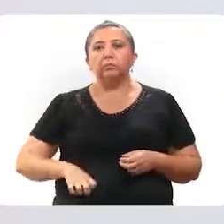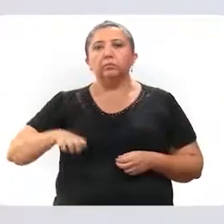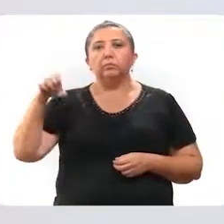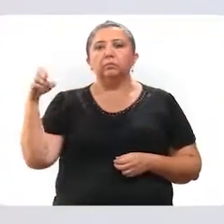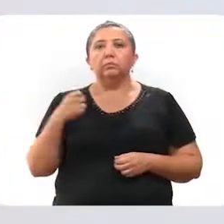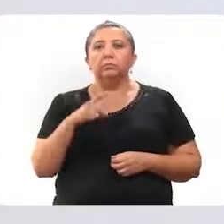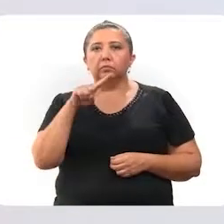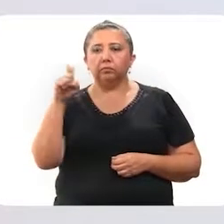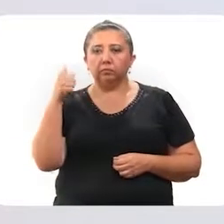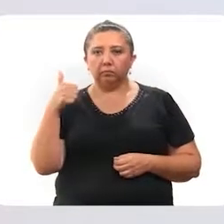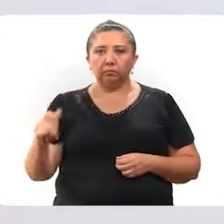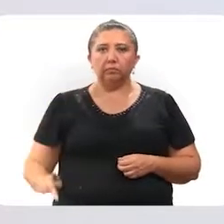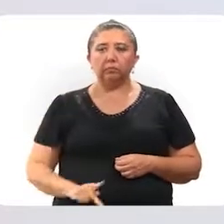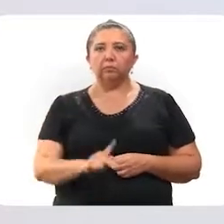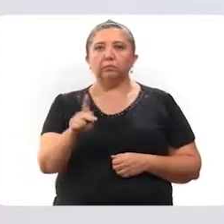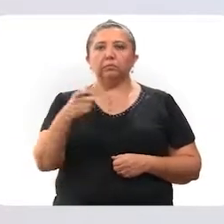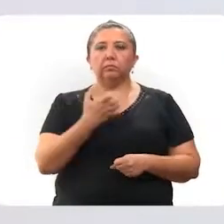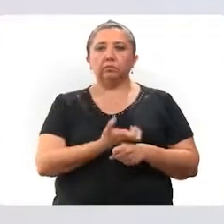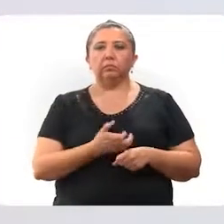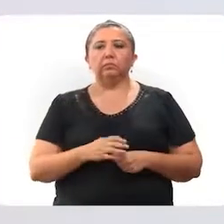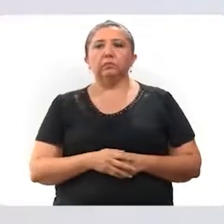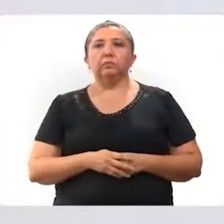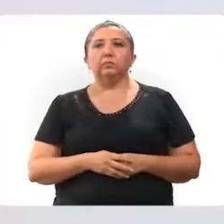edad en los 106 municipios del estado.